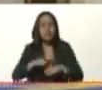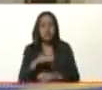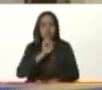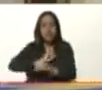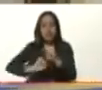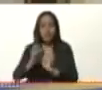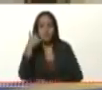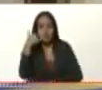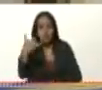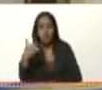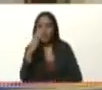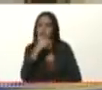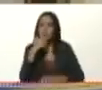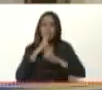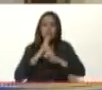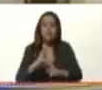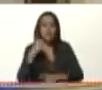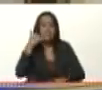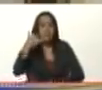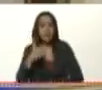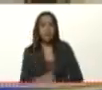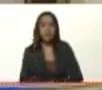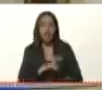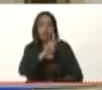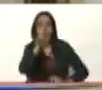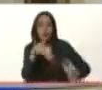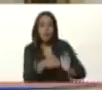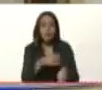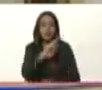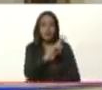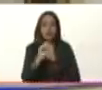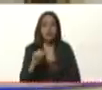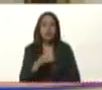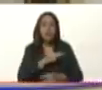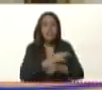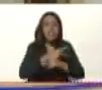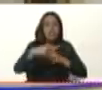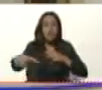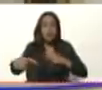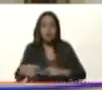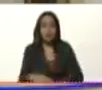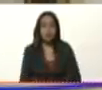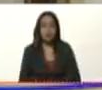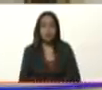llamada. Tenemos 2.200 kilómetros,